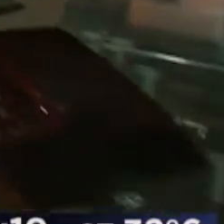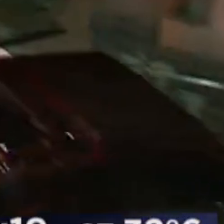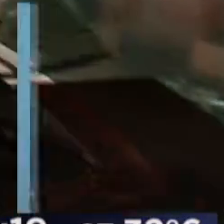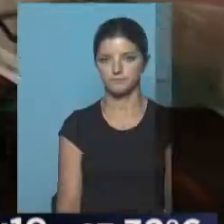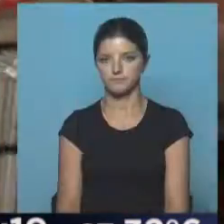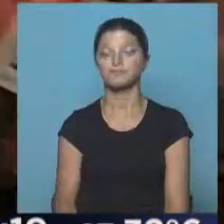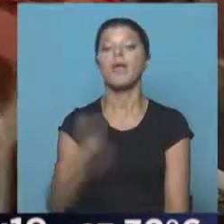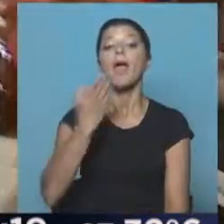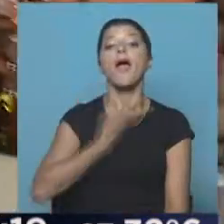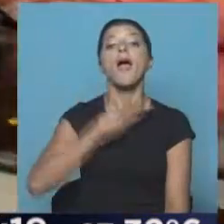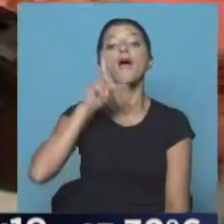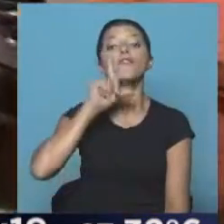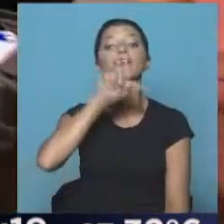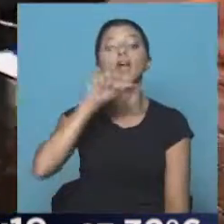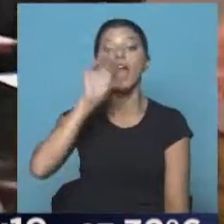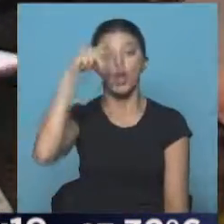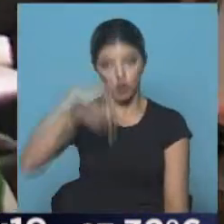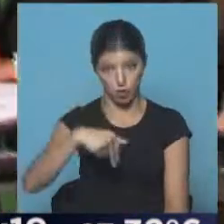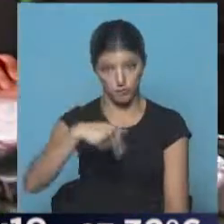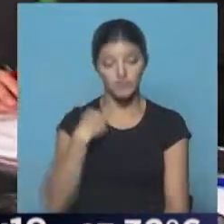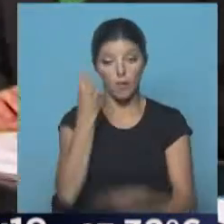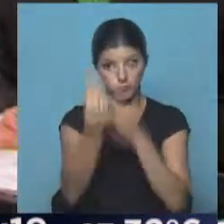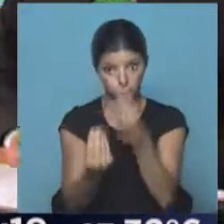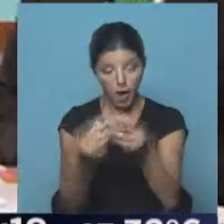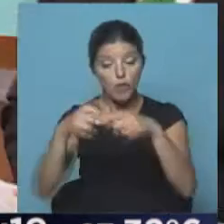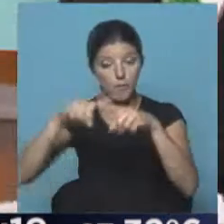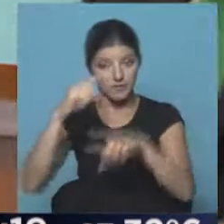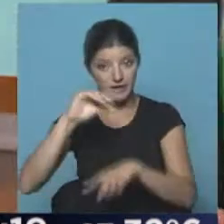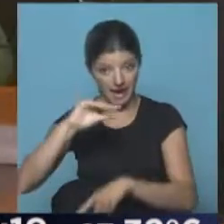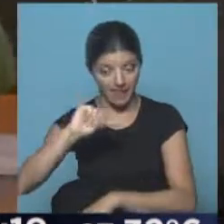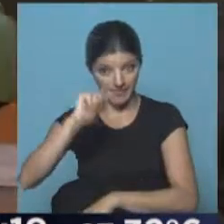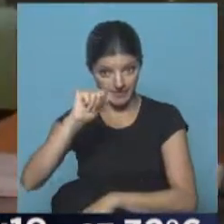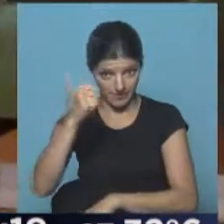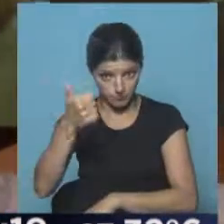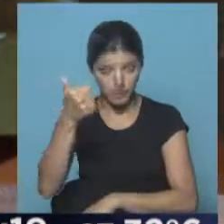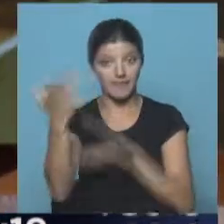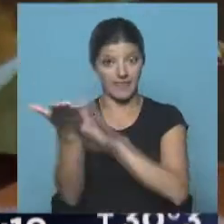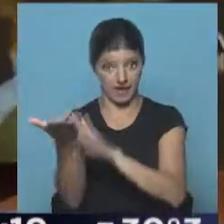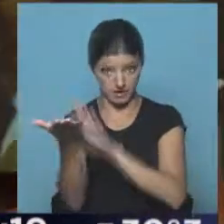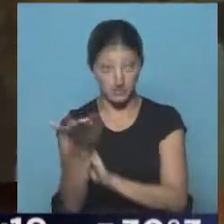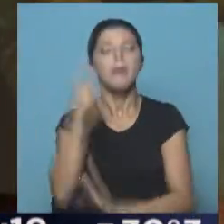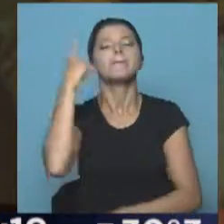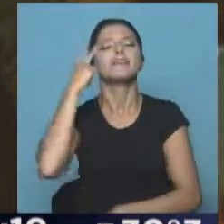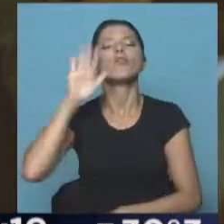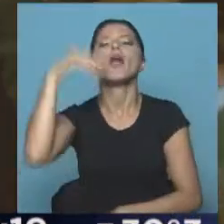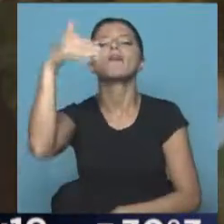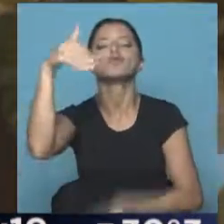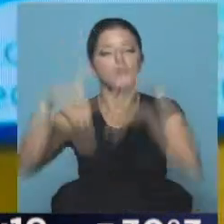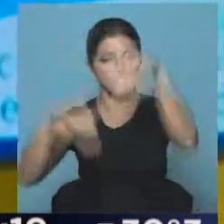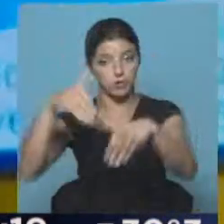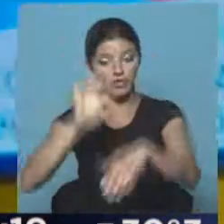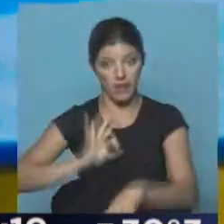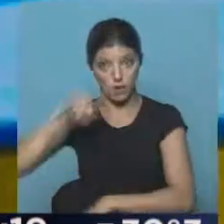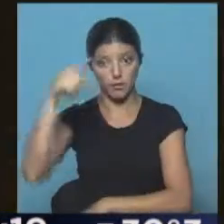François Fillon ganó las elecciones de la derecha en Francia, las elecciones internas de la derecha para lo que van a ser las elecciones presidenciales el año